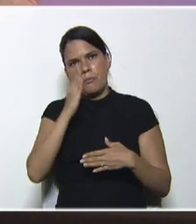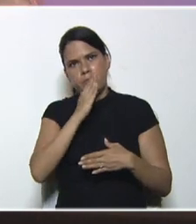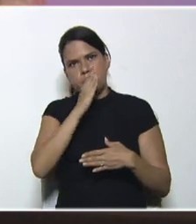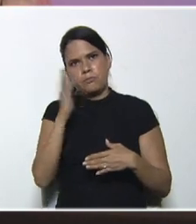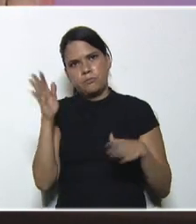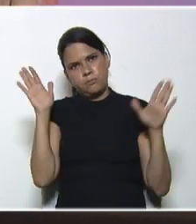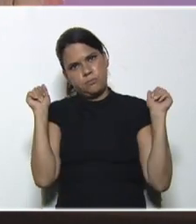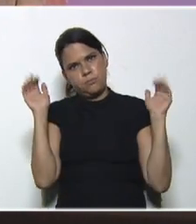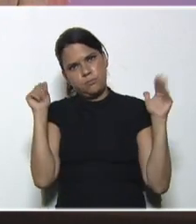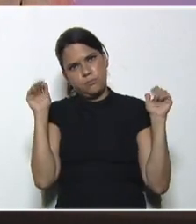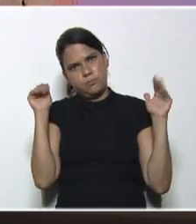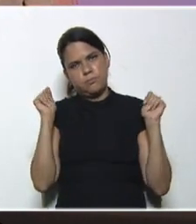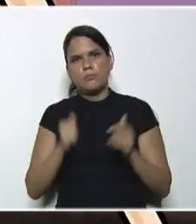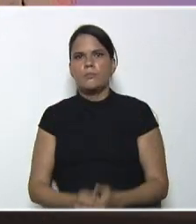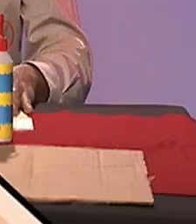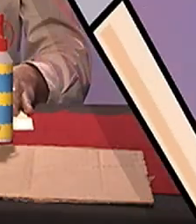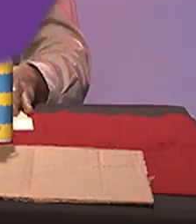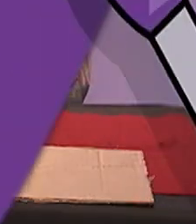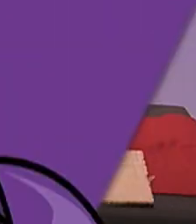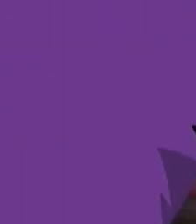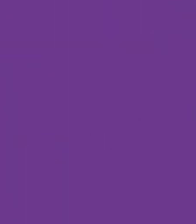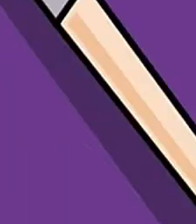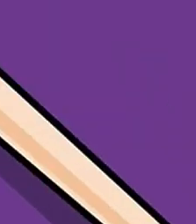bendiciones. Chao.